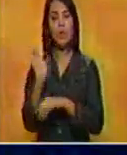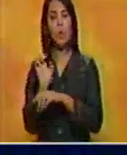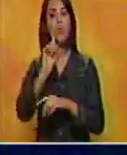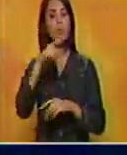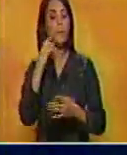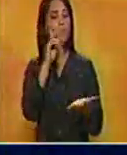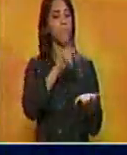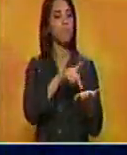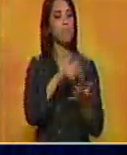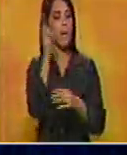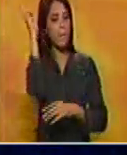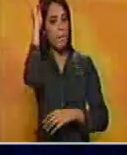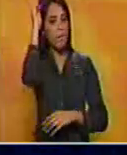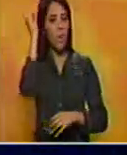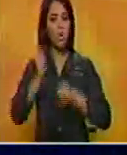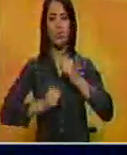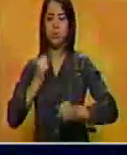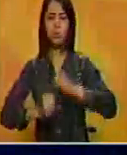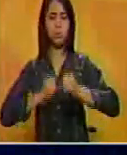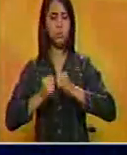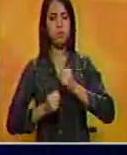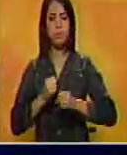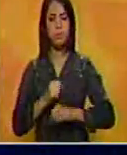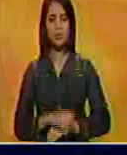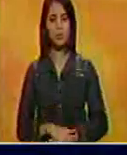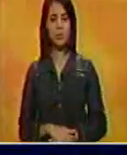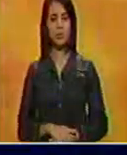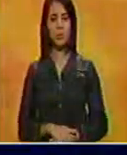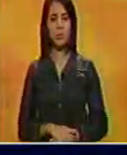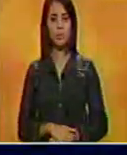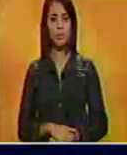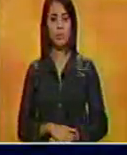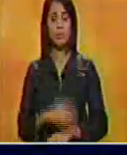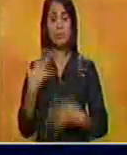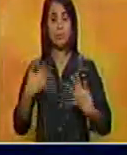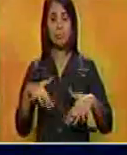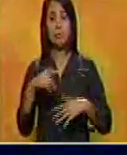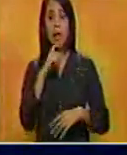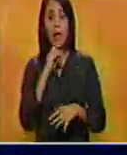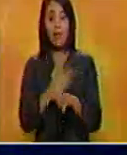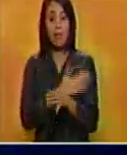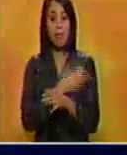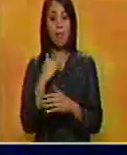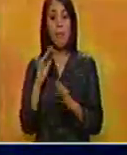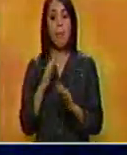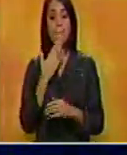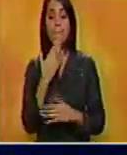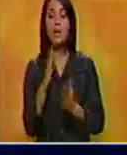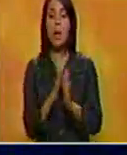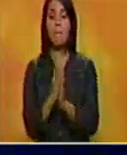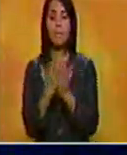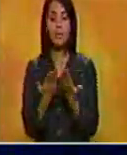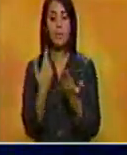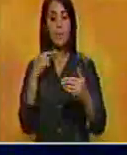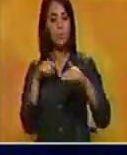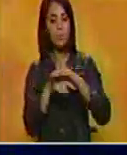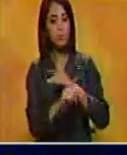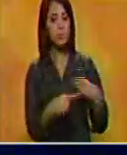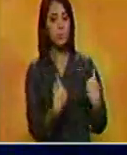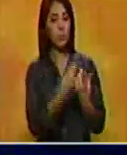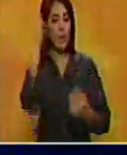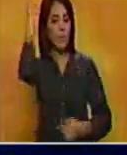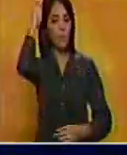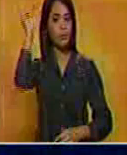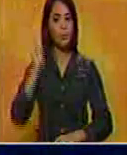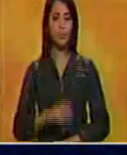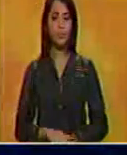a Perú. Corrían, los cargaban, todo antes de que entre en vigencia el pedido de pasaporte para entrar a territorio peruano.